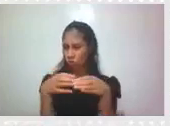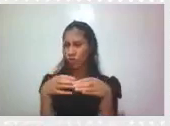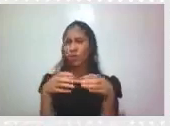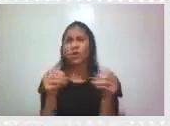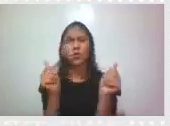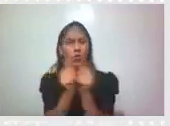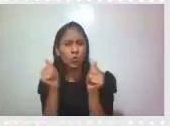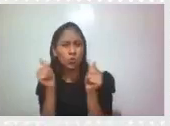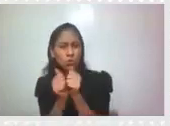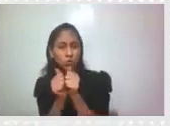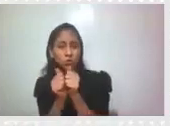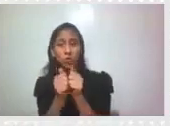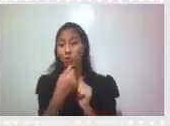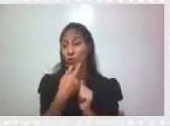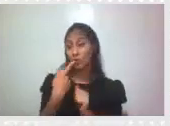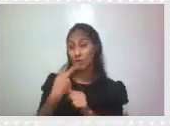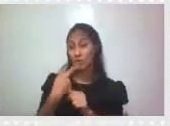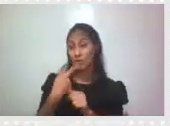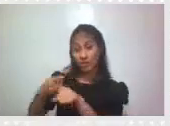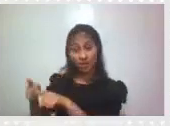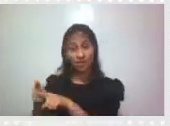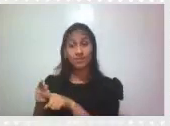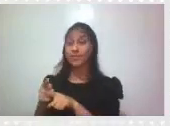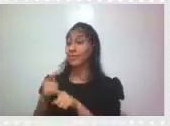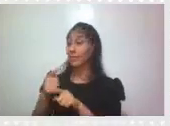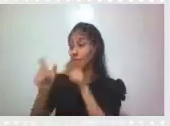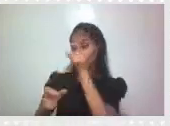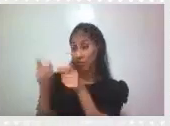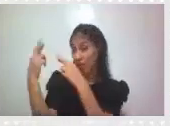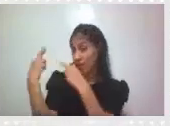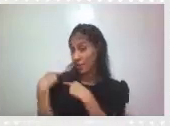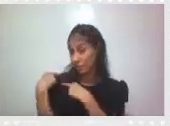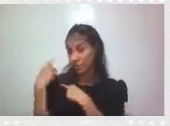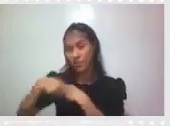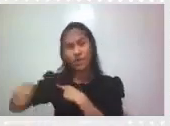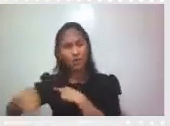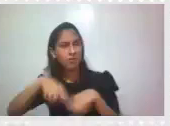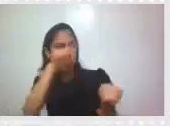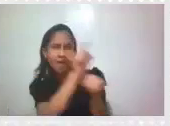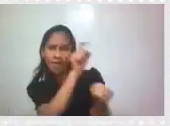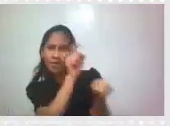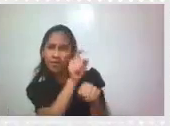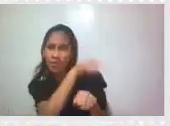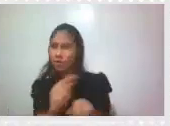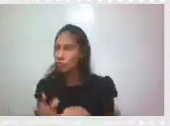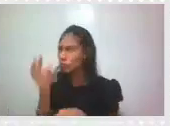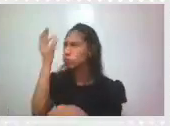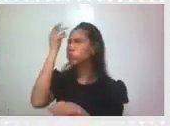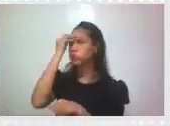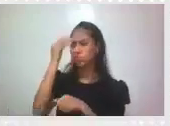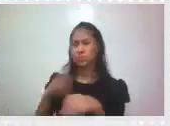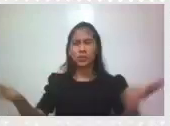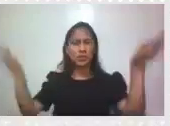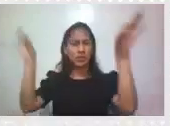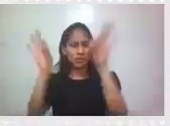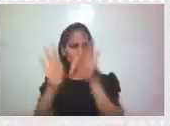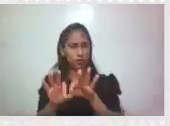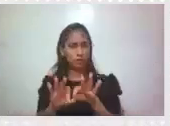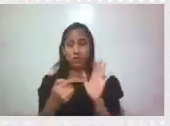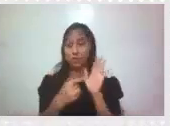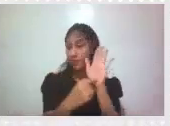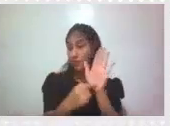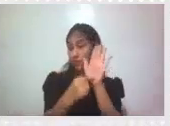con la línea de fortalecimiento de capacidades, es importante generar material educativo en las distintas